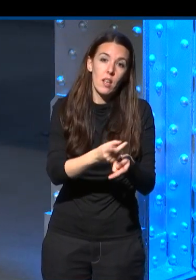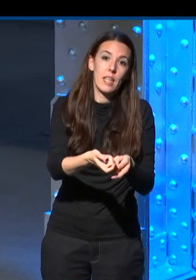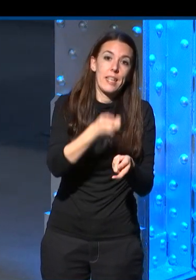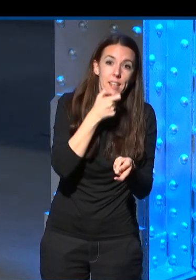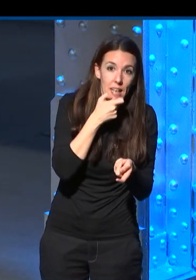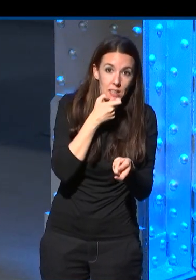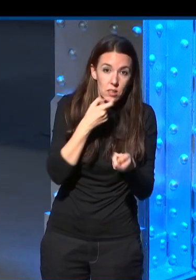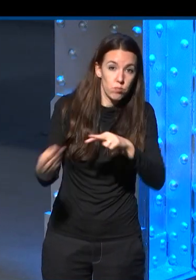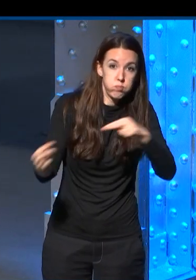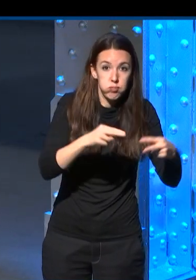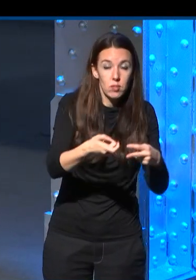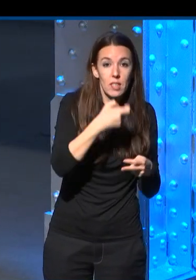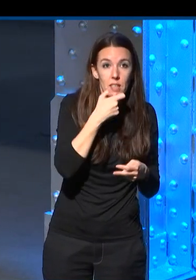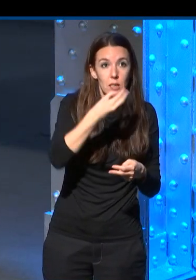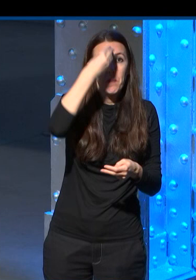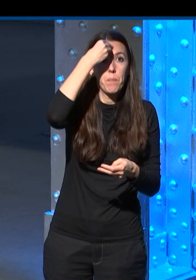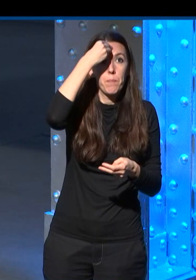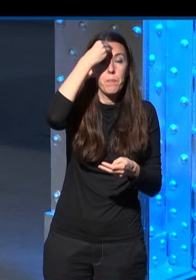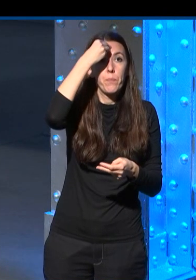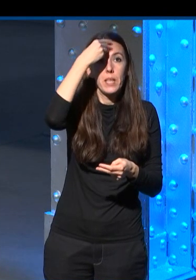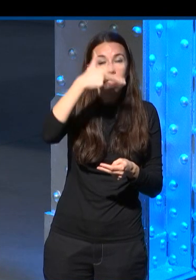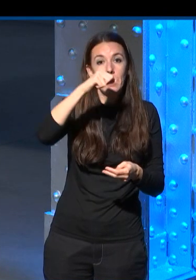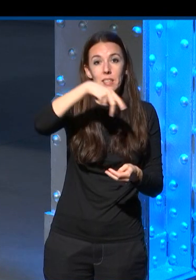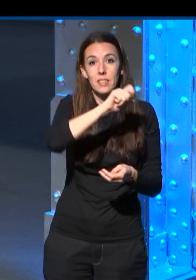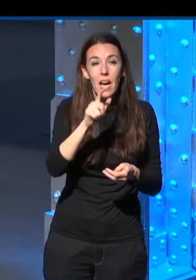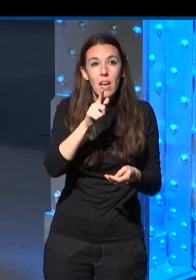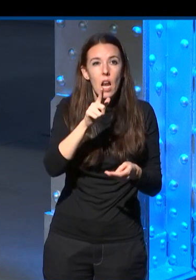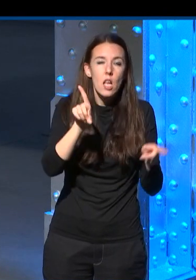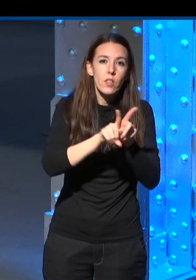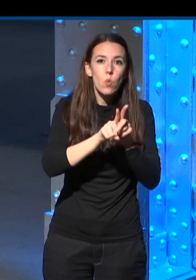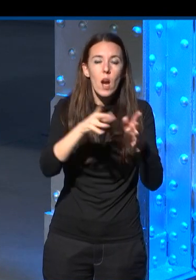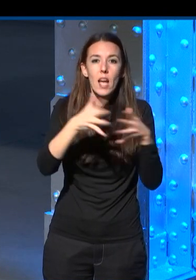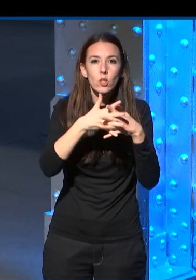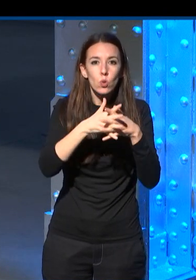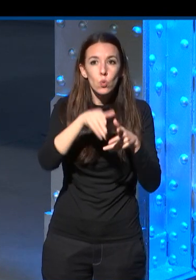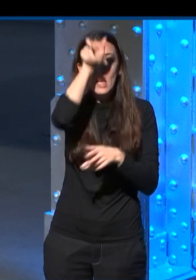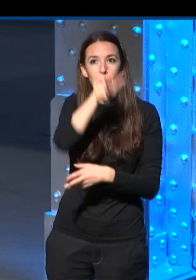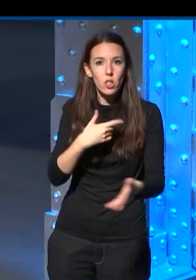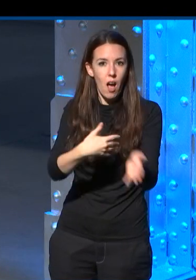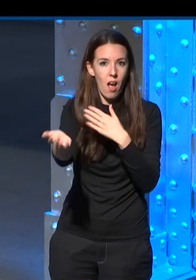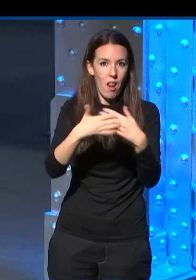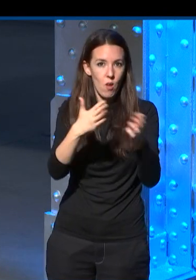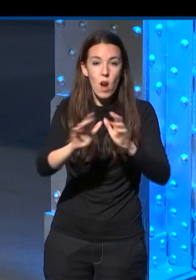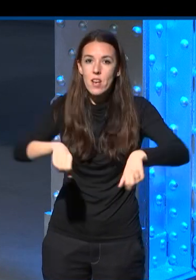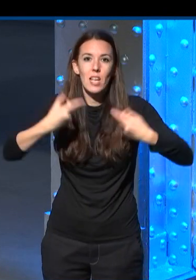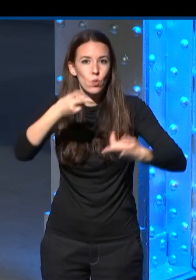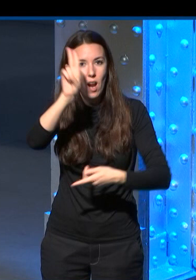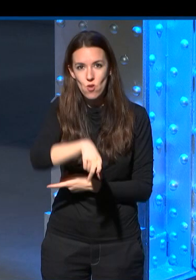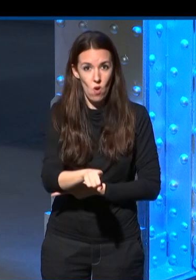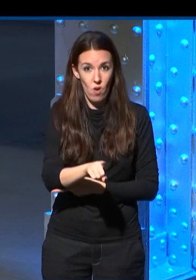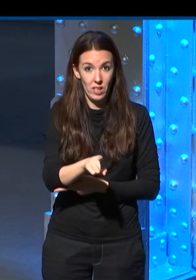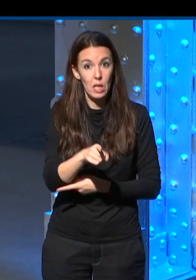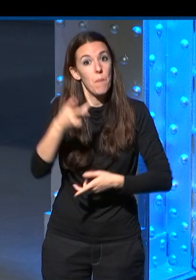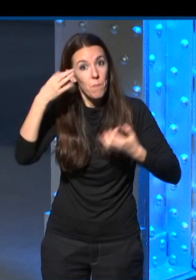la particularidad de que cuando uno piensa en channels en inglés está pensando más en estructuras construidas por alguien y no unas estructuras naturales, que era a lo que se